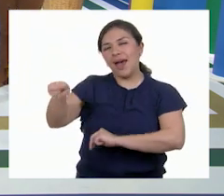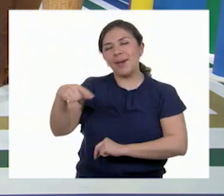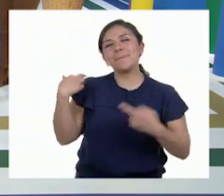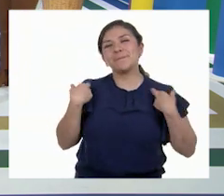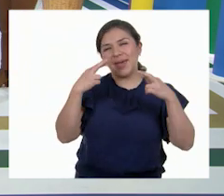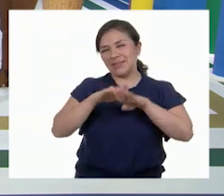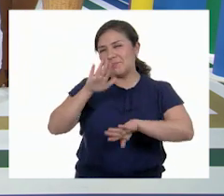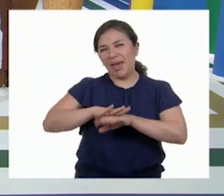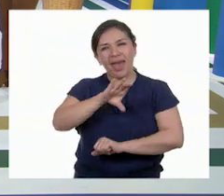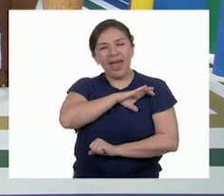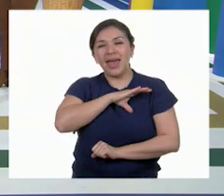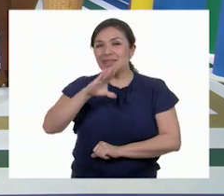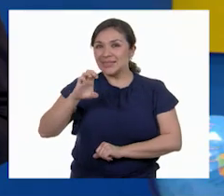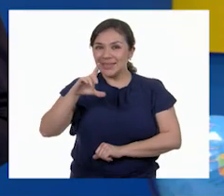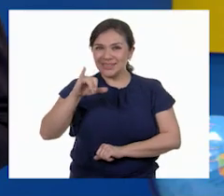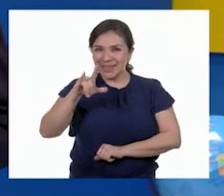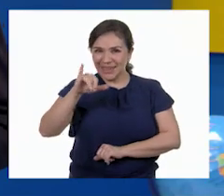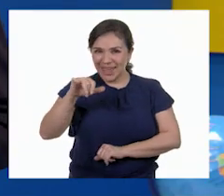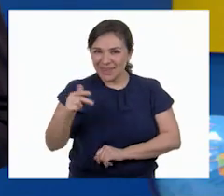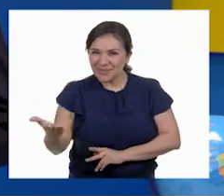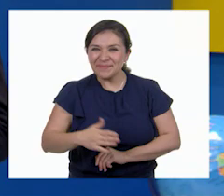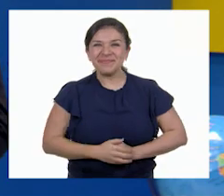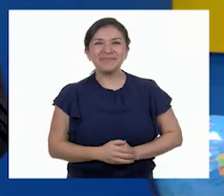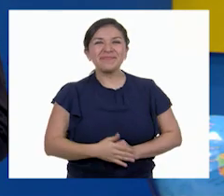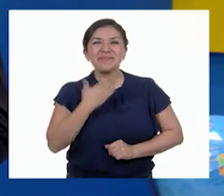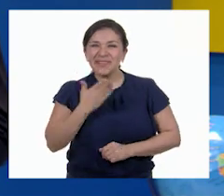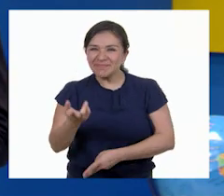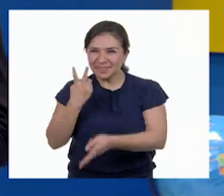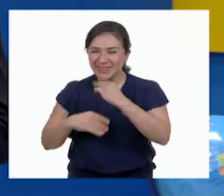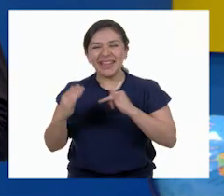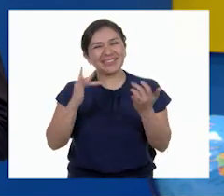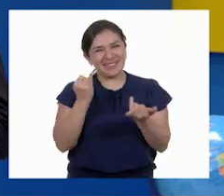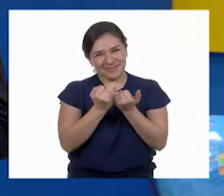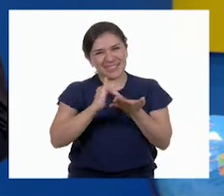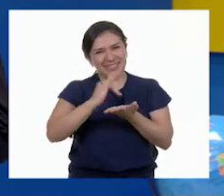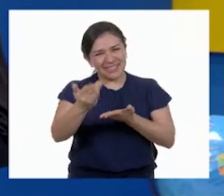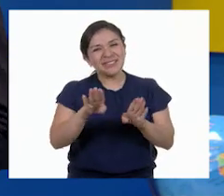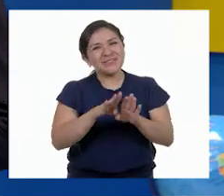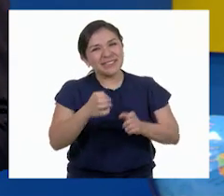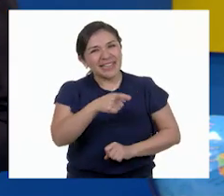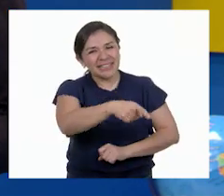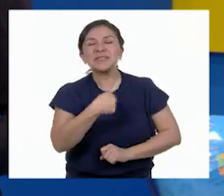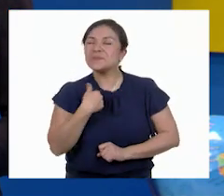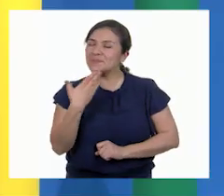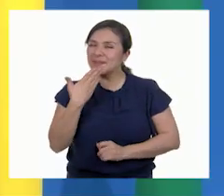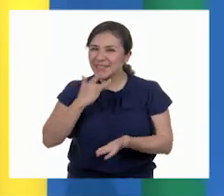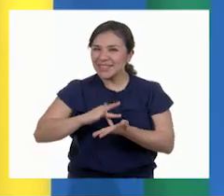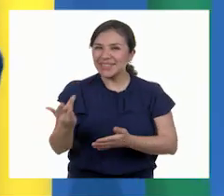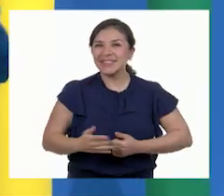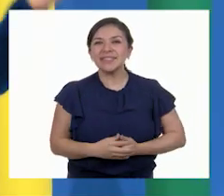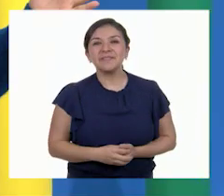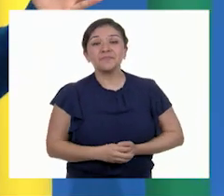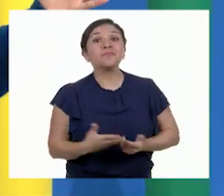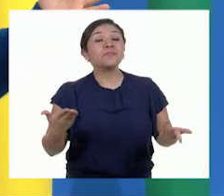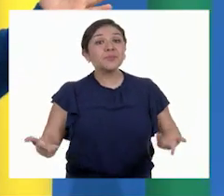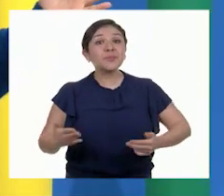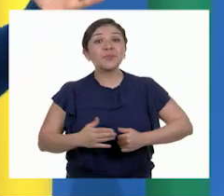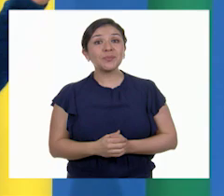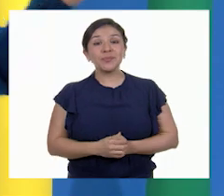queridísima maestra Cecilia. Bienvenida, maestra. Gracias, Larisa. ¿Cómo estás? Muy bien, muchas gracias. Y